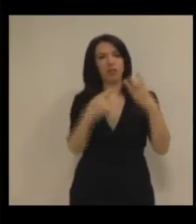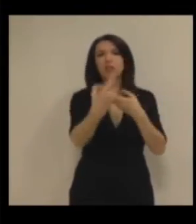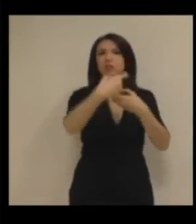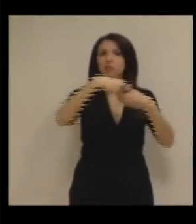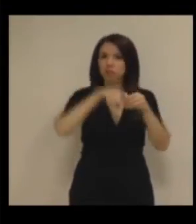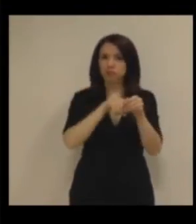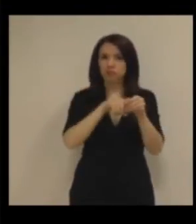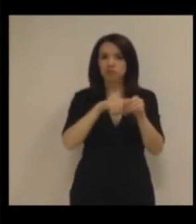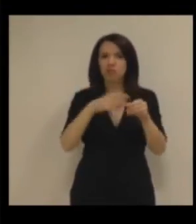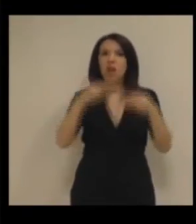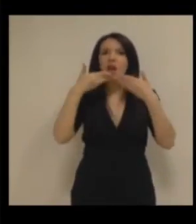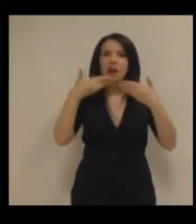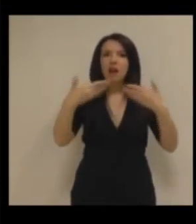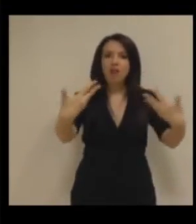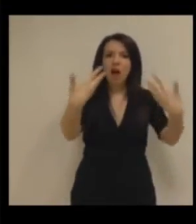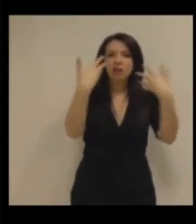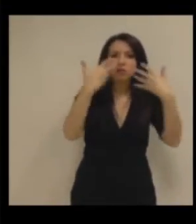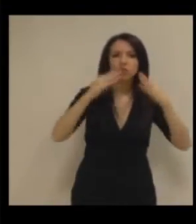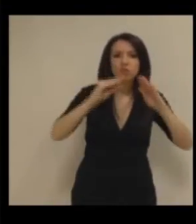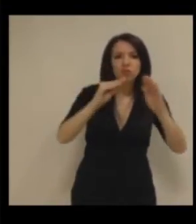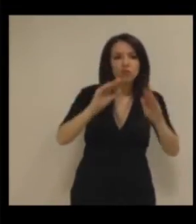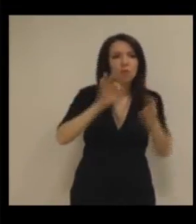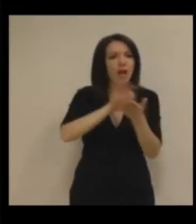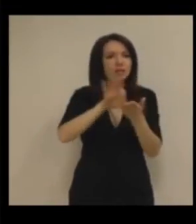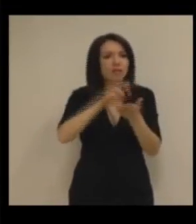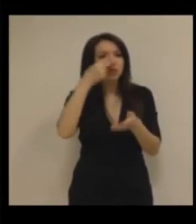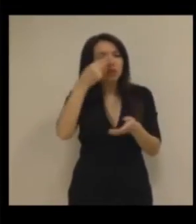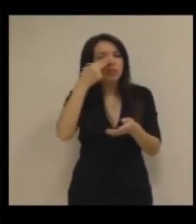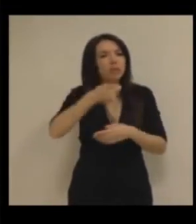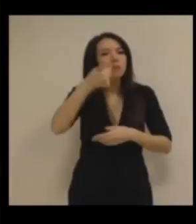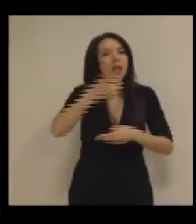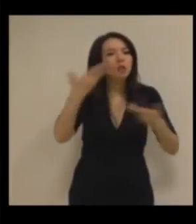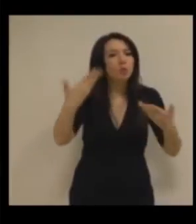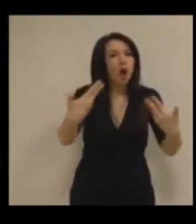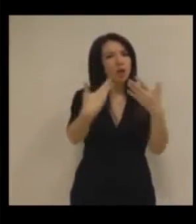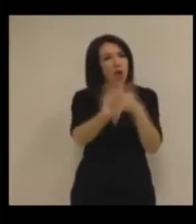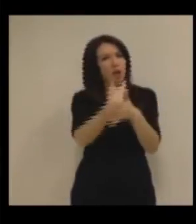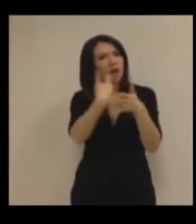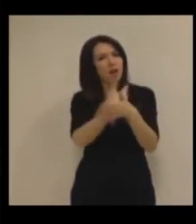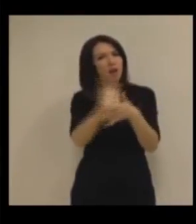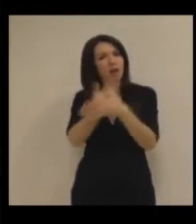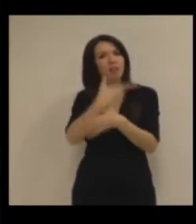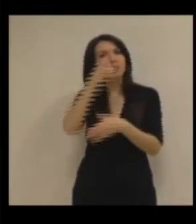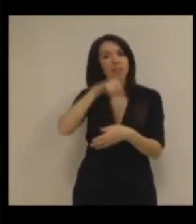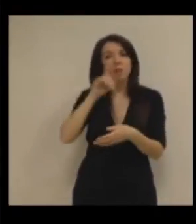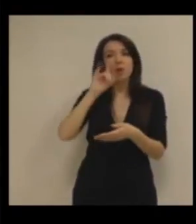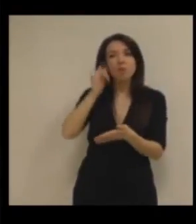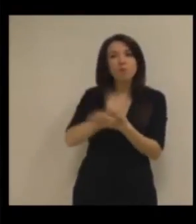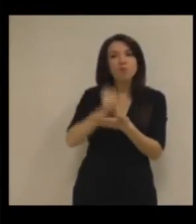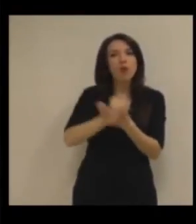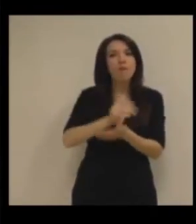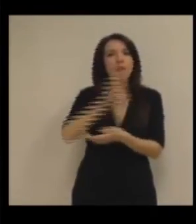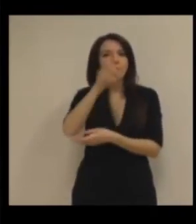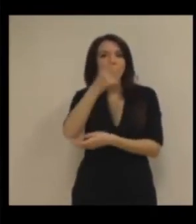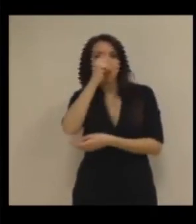contando con su asesoramiento para identificar los servicios de interés y también para hacer las pruebas de